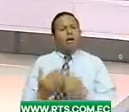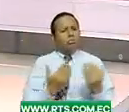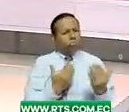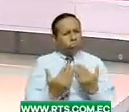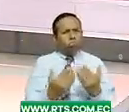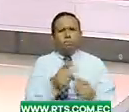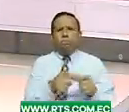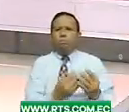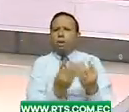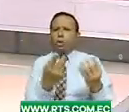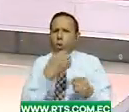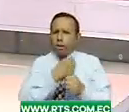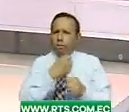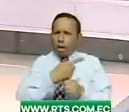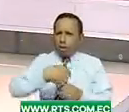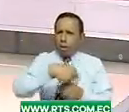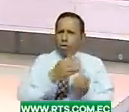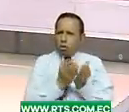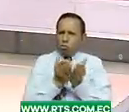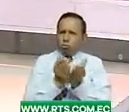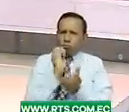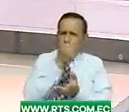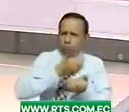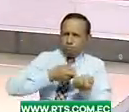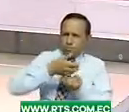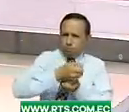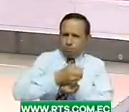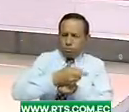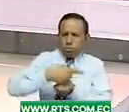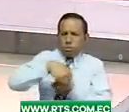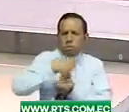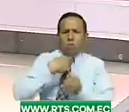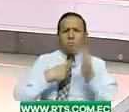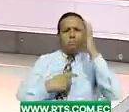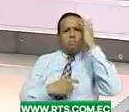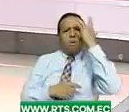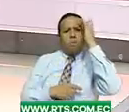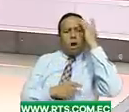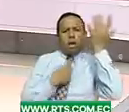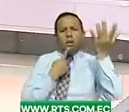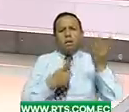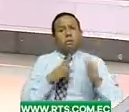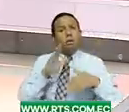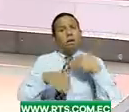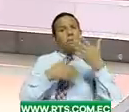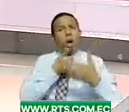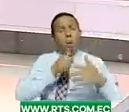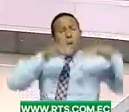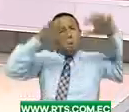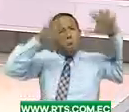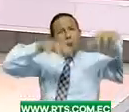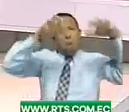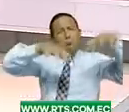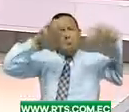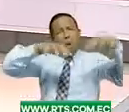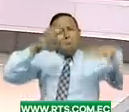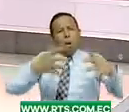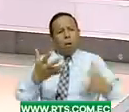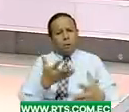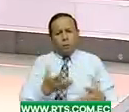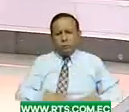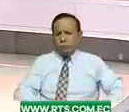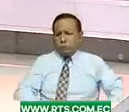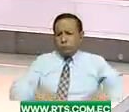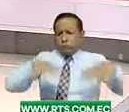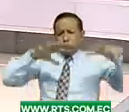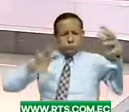lo que se podría venir en los próximos meses en cuanto al fenómeno natural, el fenómeno El Niño. Las reacciones y lo que esperan también